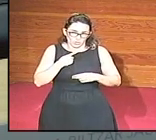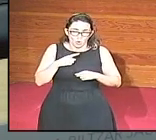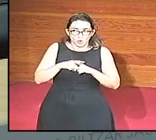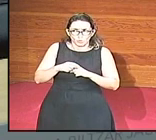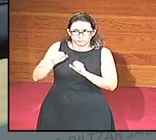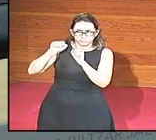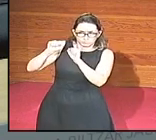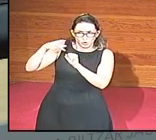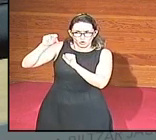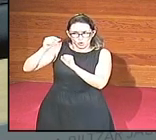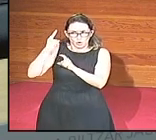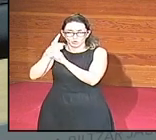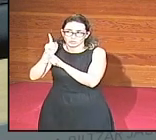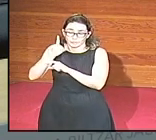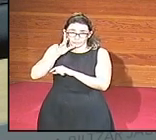mande